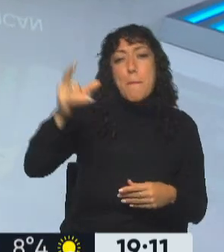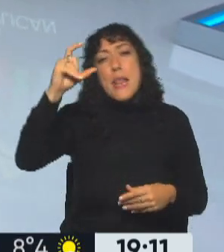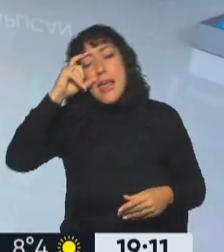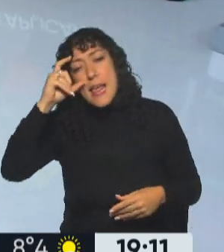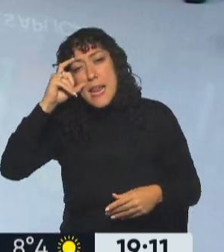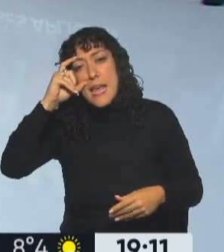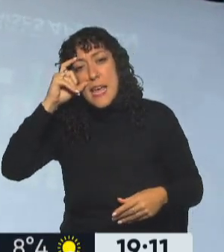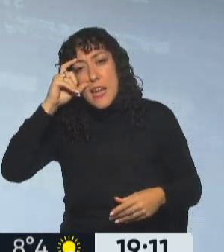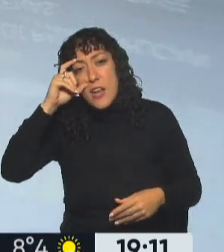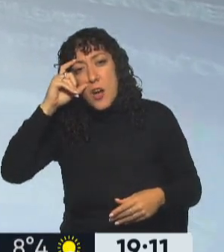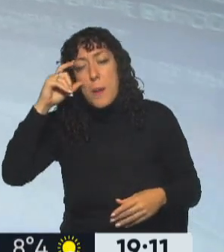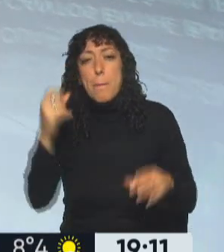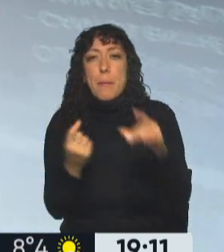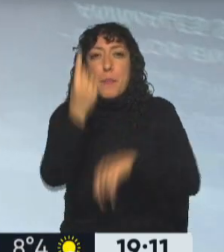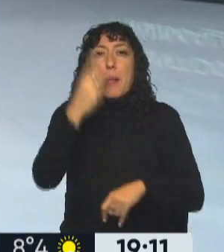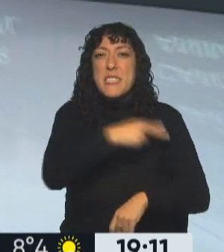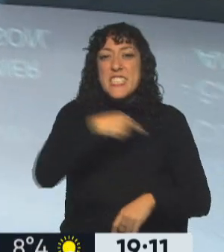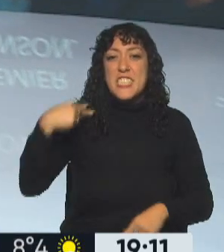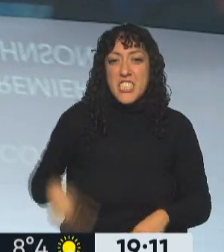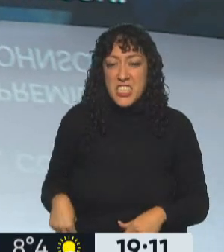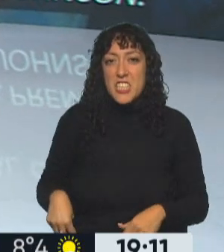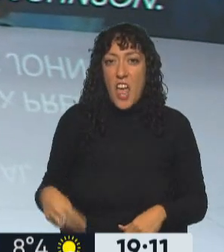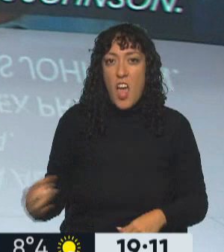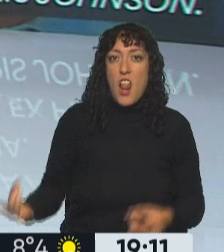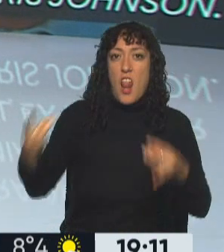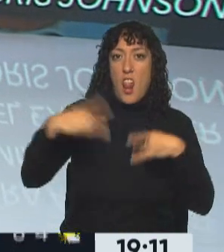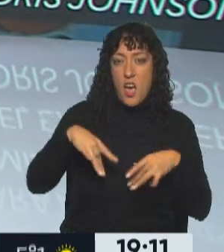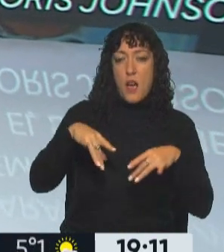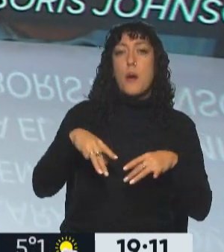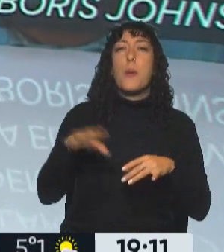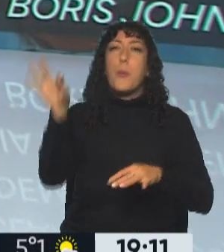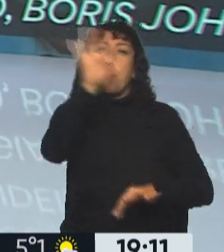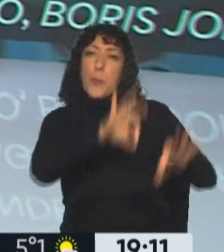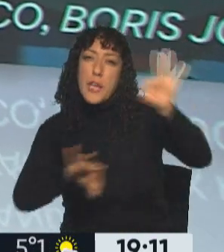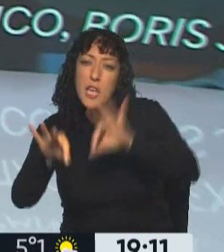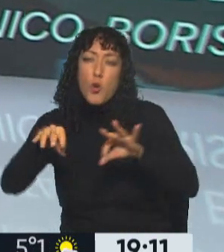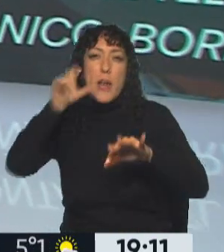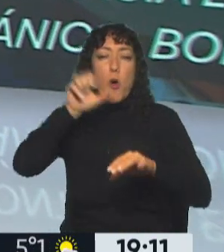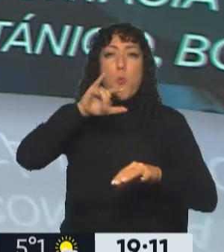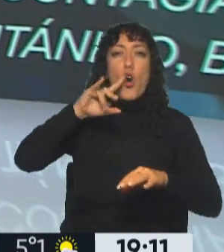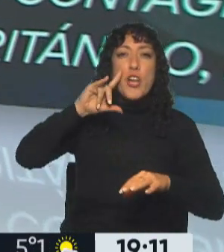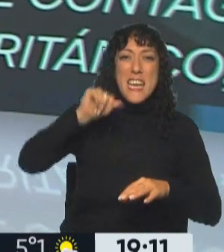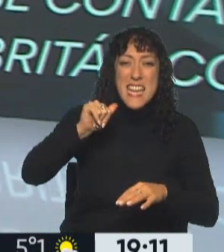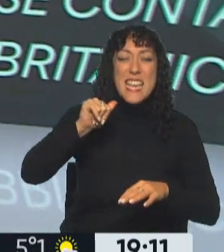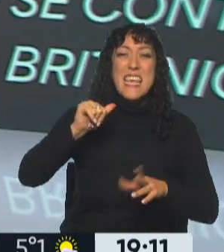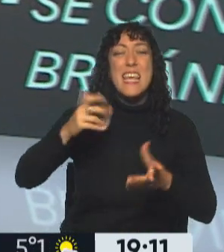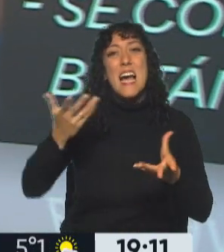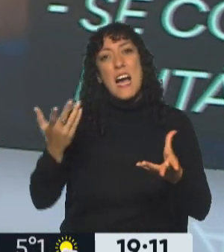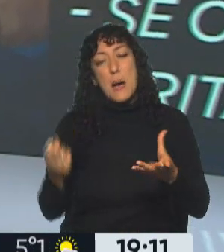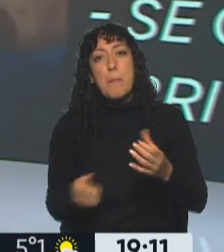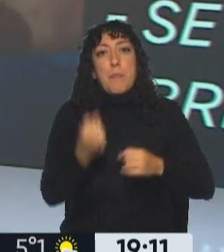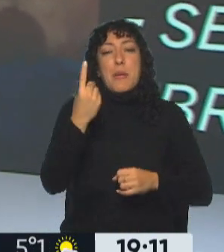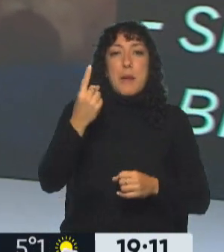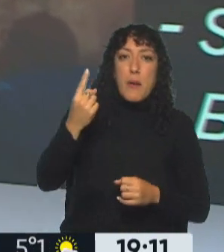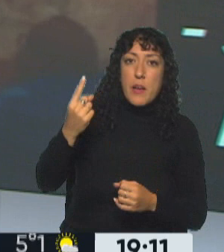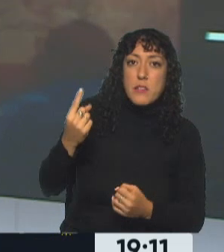enero se registran en China los primeros casos, ¿no? Que se hablaba de un virus, de neumonía, se empezaban a hablar de los primeros